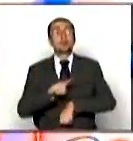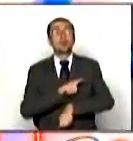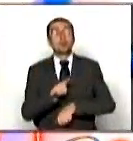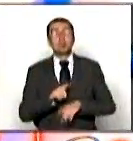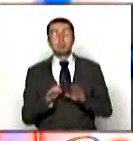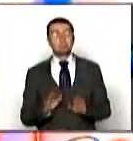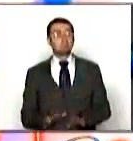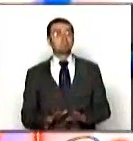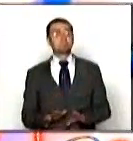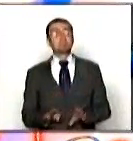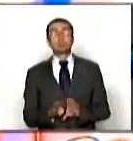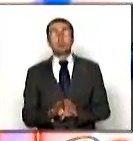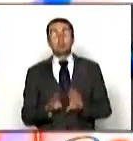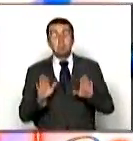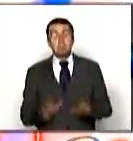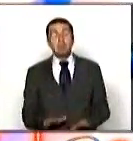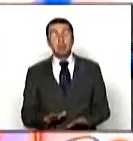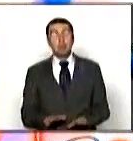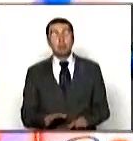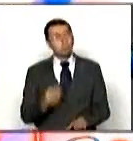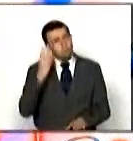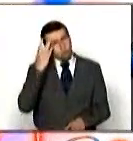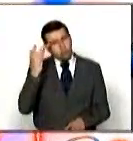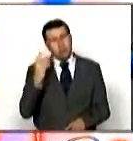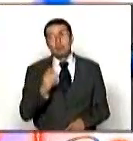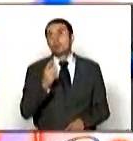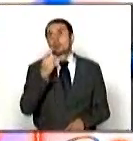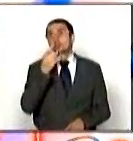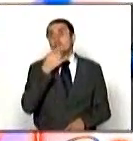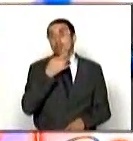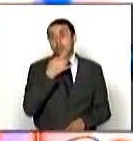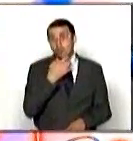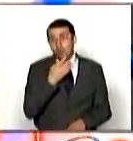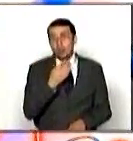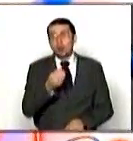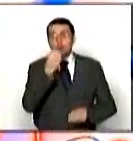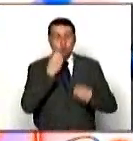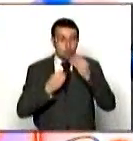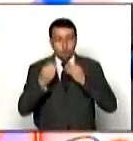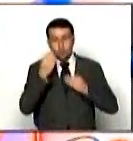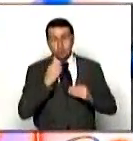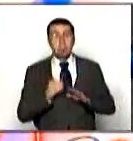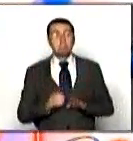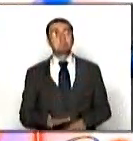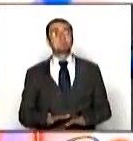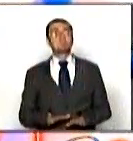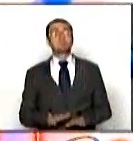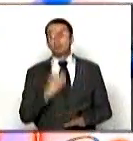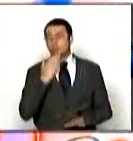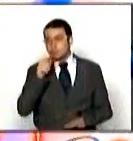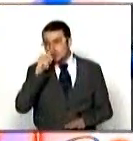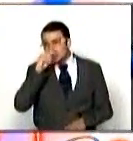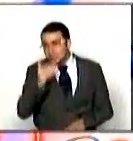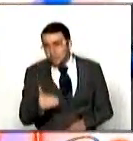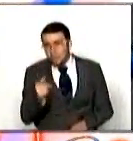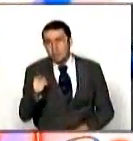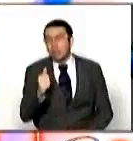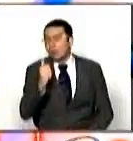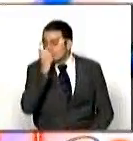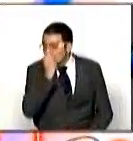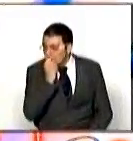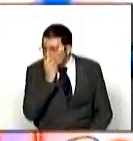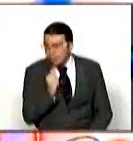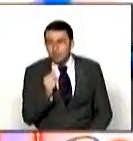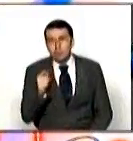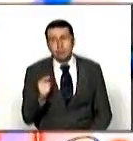prácticamente paralizados y no son capaces de reconocer lo bueno y lo malo. Entonces, cuando a los niños, por ejemplo, están con gripas, si el niño está con una